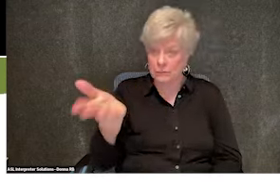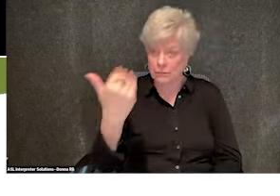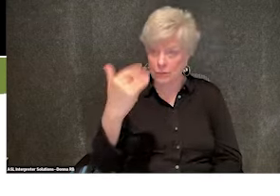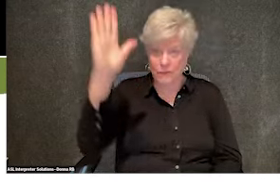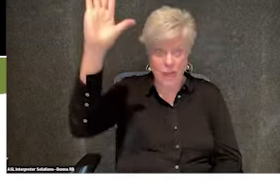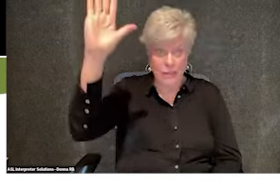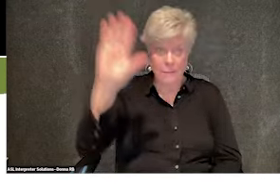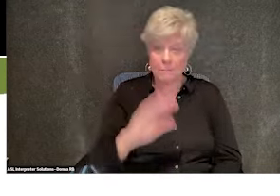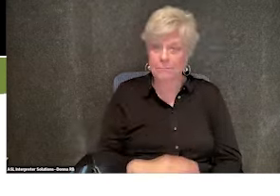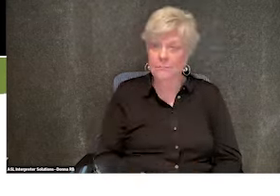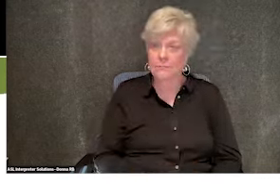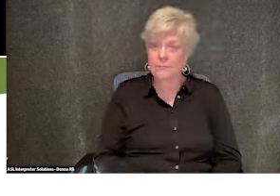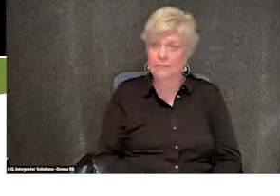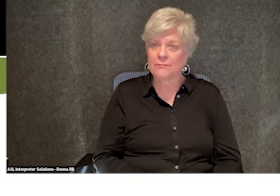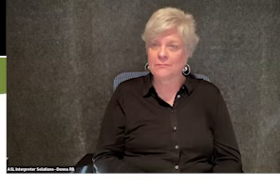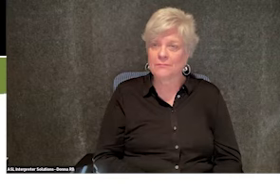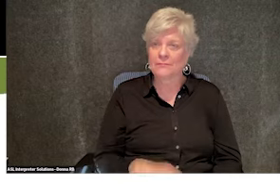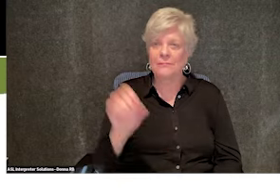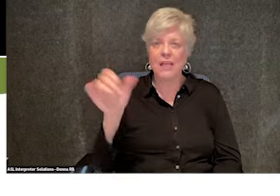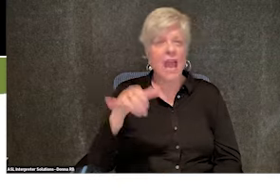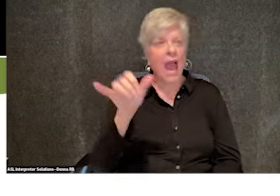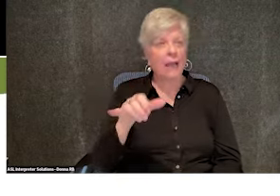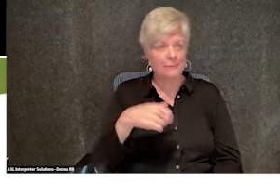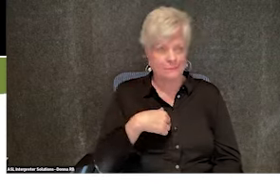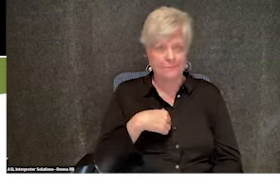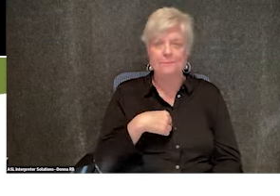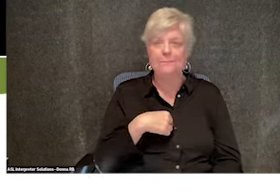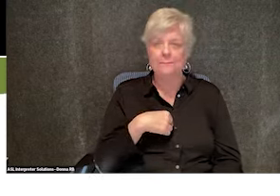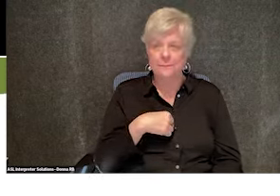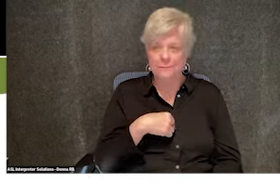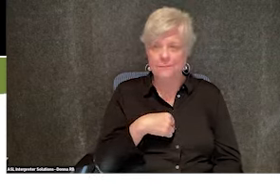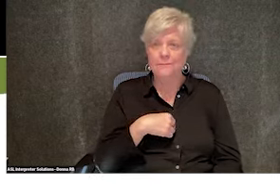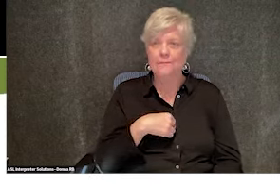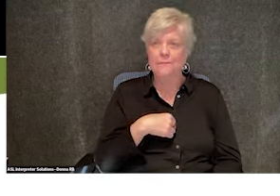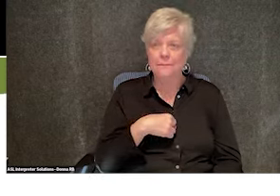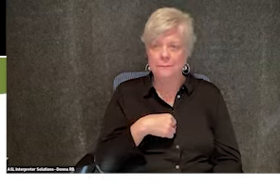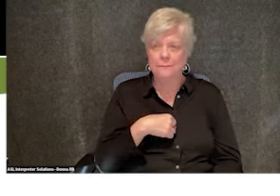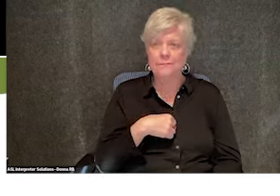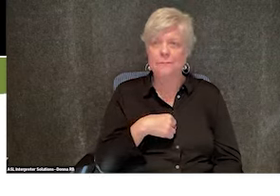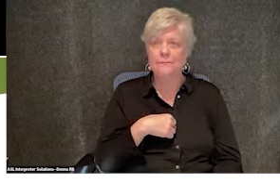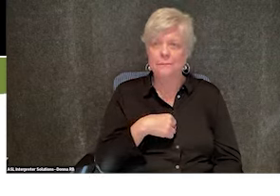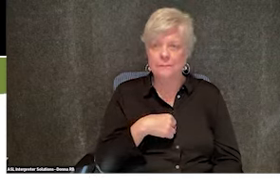También mis padres son las personas que sobre las cuales